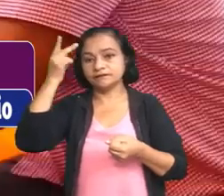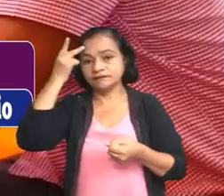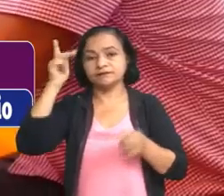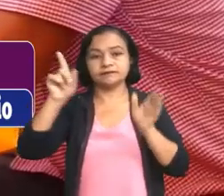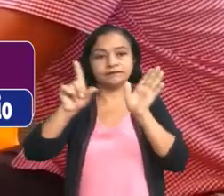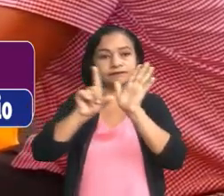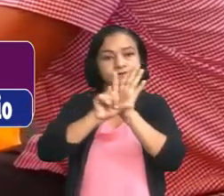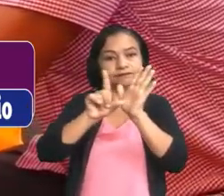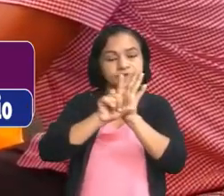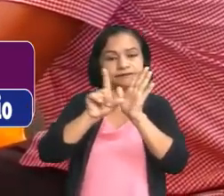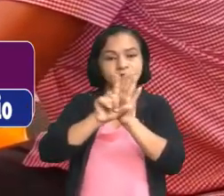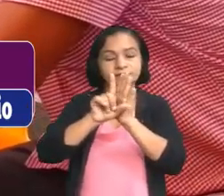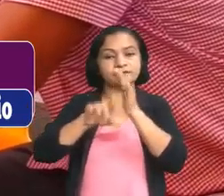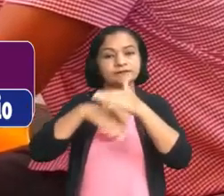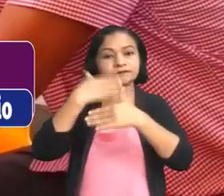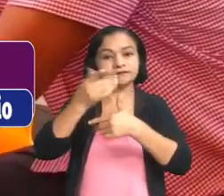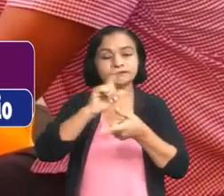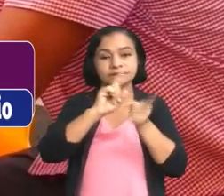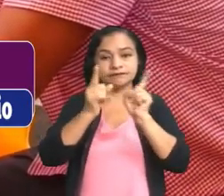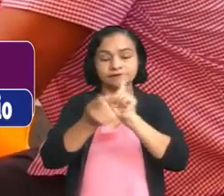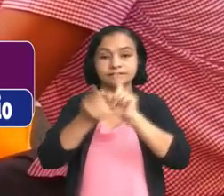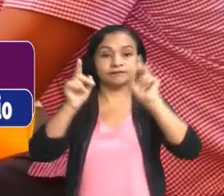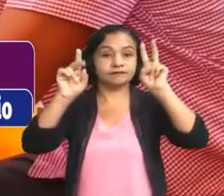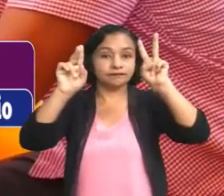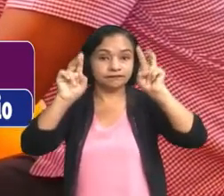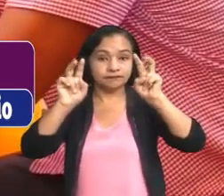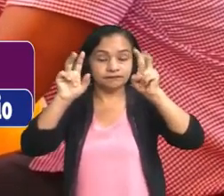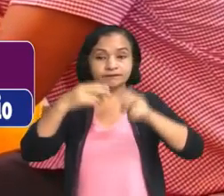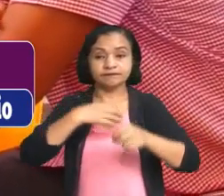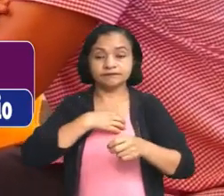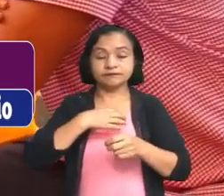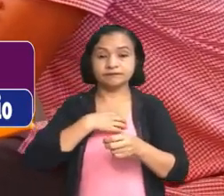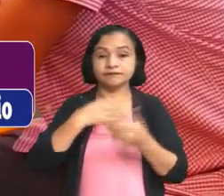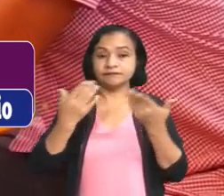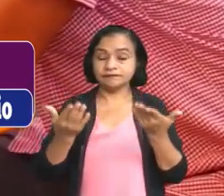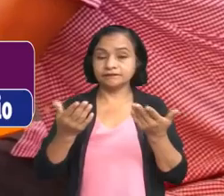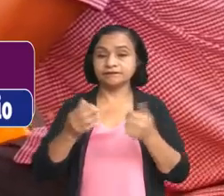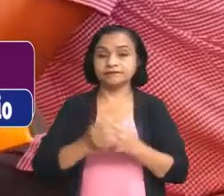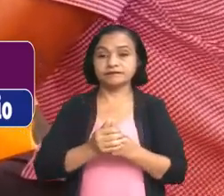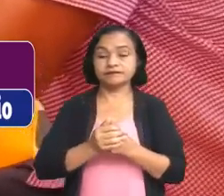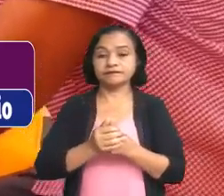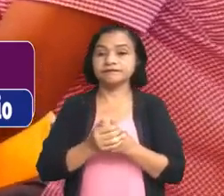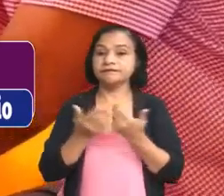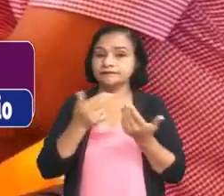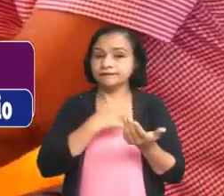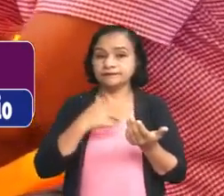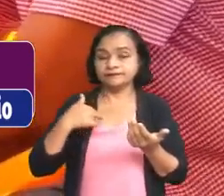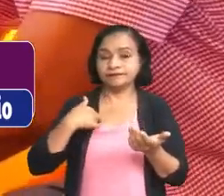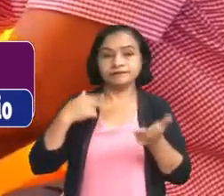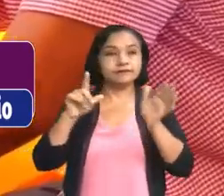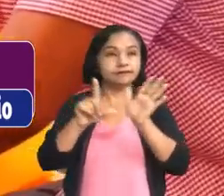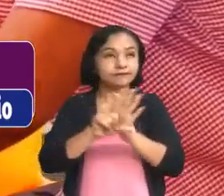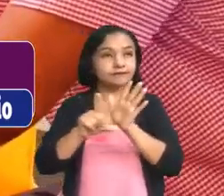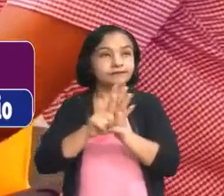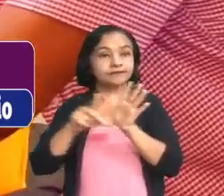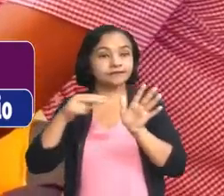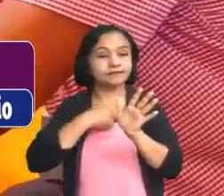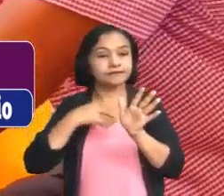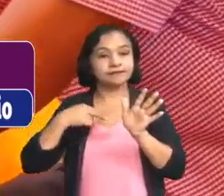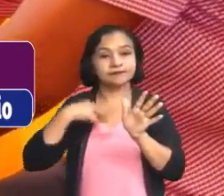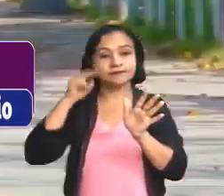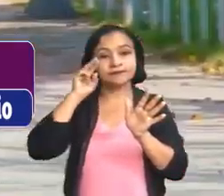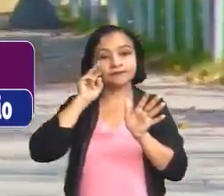leyes, leyes que al final se traducen en marcos referenciales intangibles, pues, porque obviamente son leyes, pero se hacen